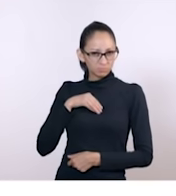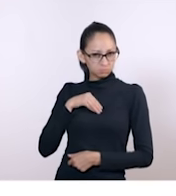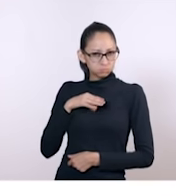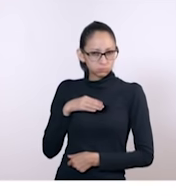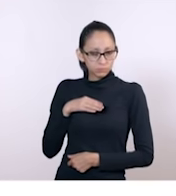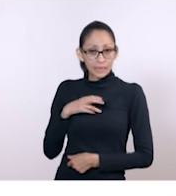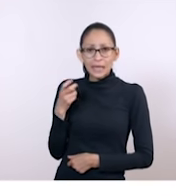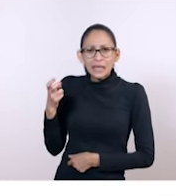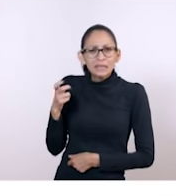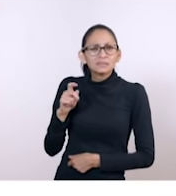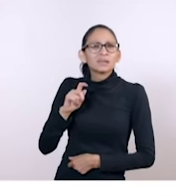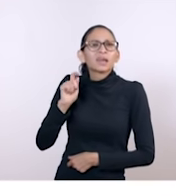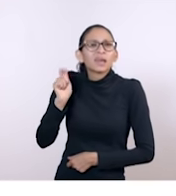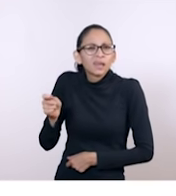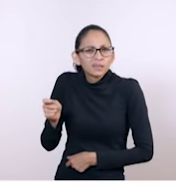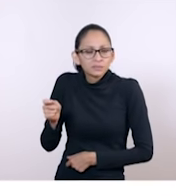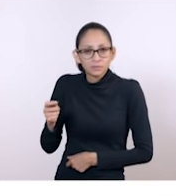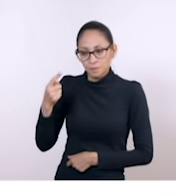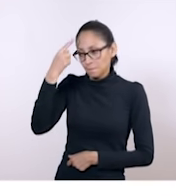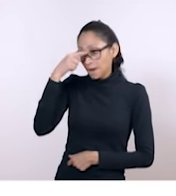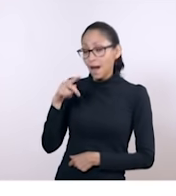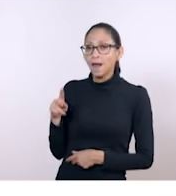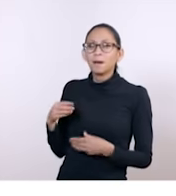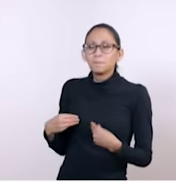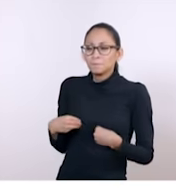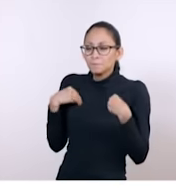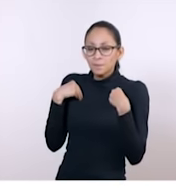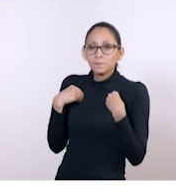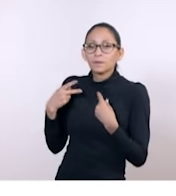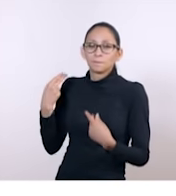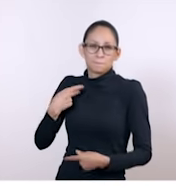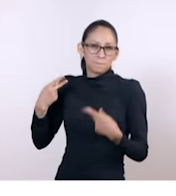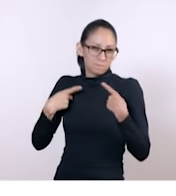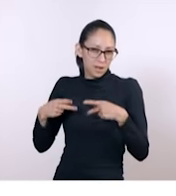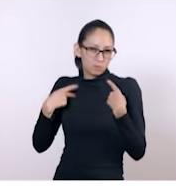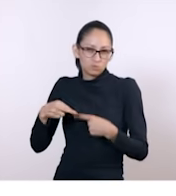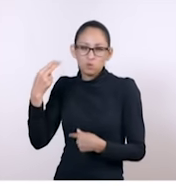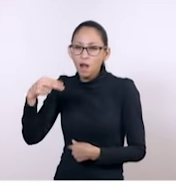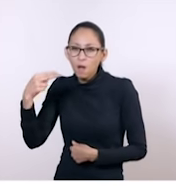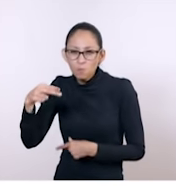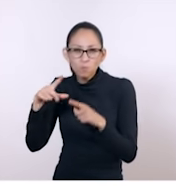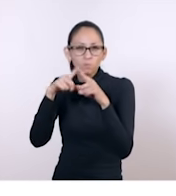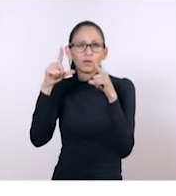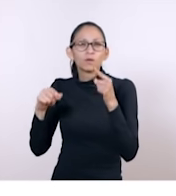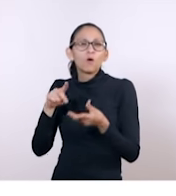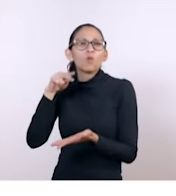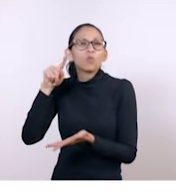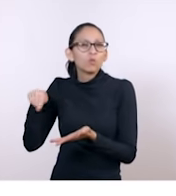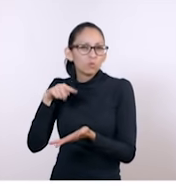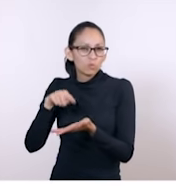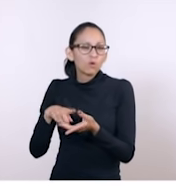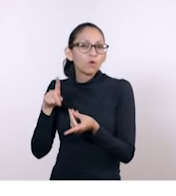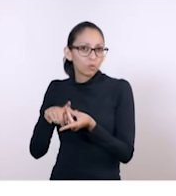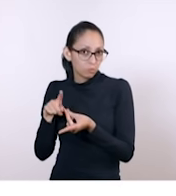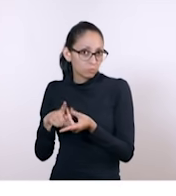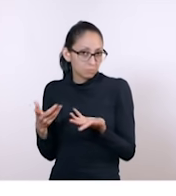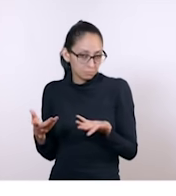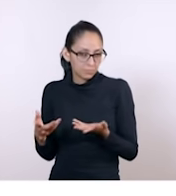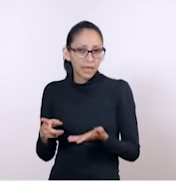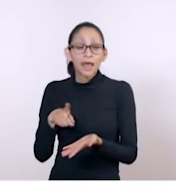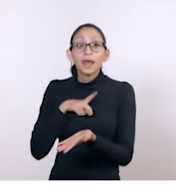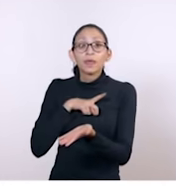Ajá. Ese es un derecho que te reconoce como persona con un nombre, una nacionalidad y un origen.